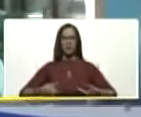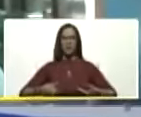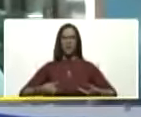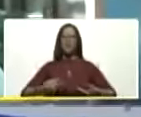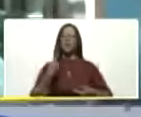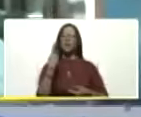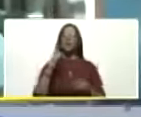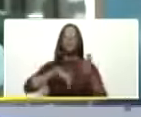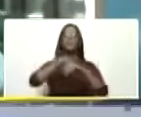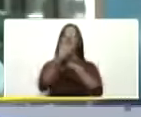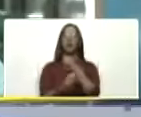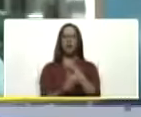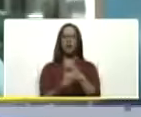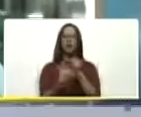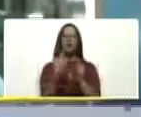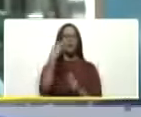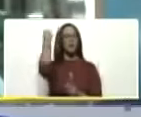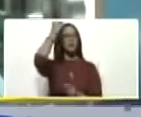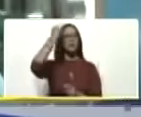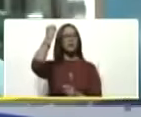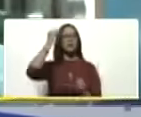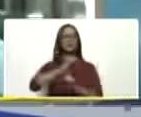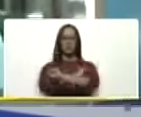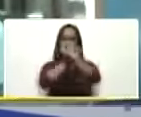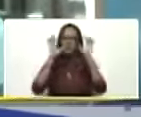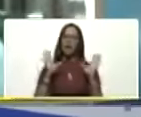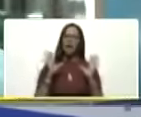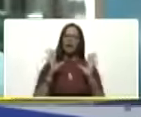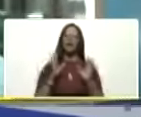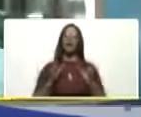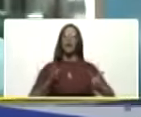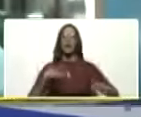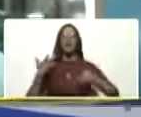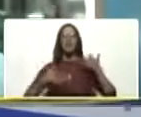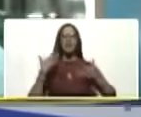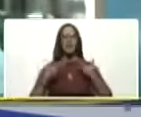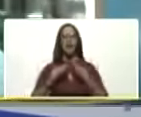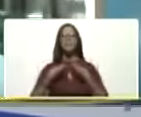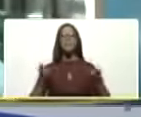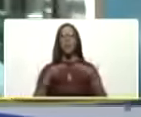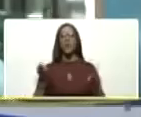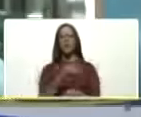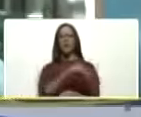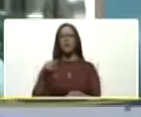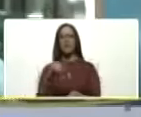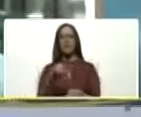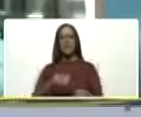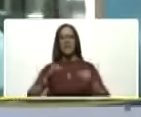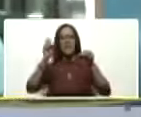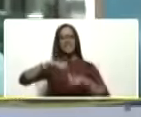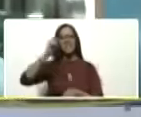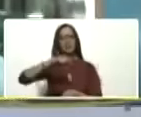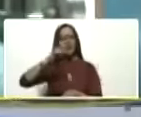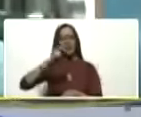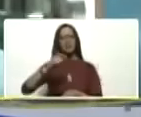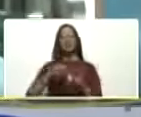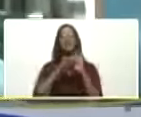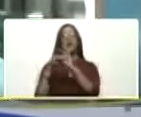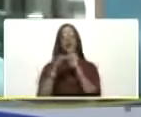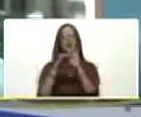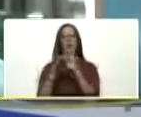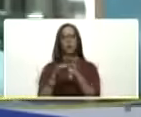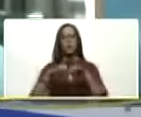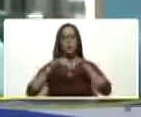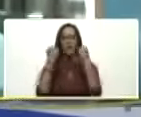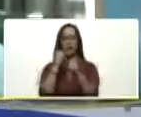plan, con un pensamiento claro, con acciones públicas correctas y pertinentes, y con la unión de la clase